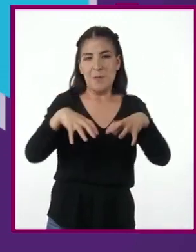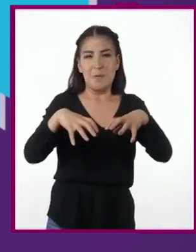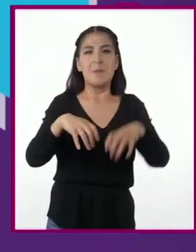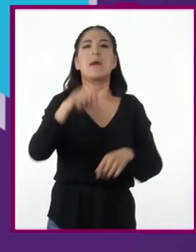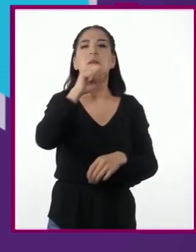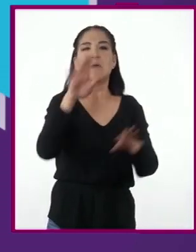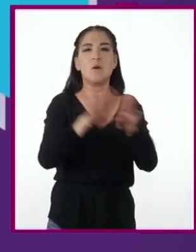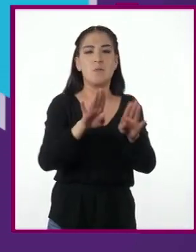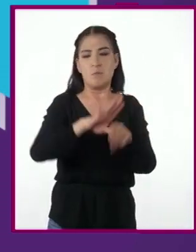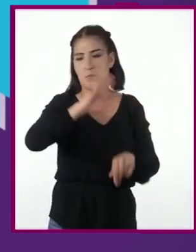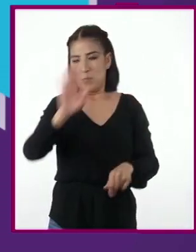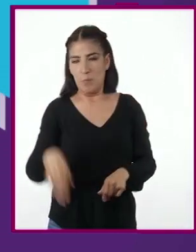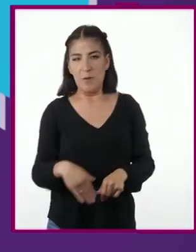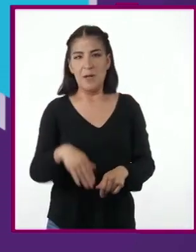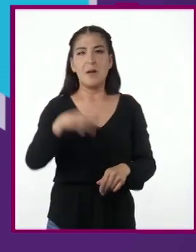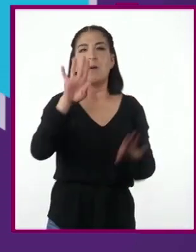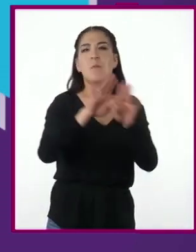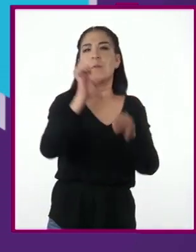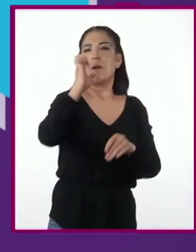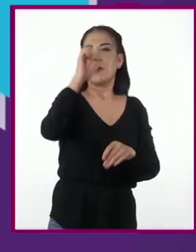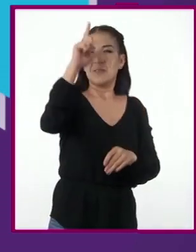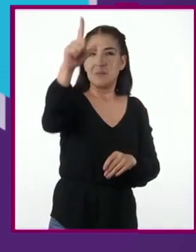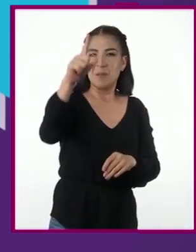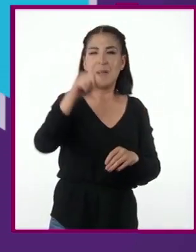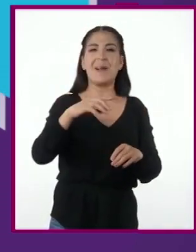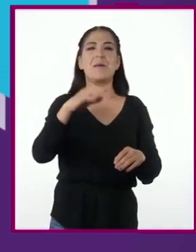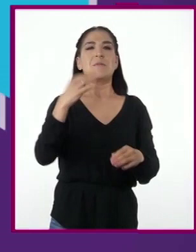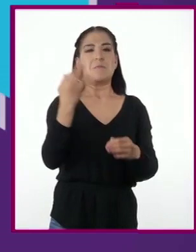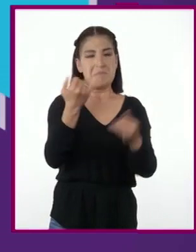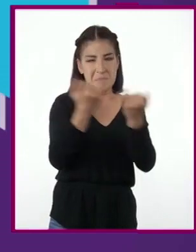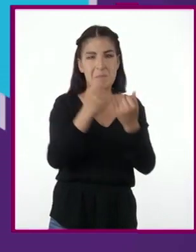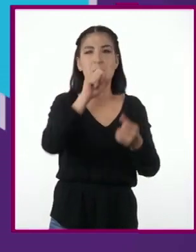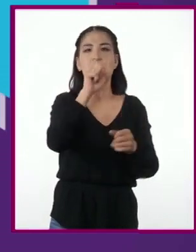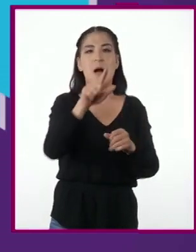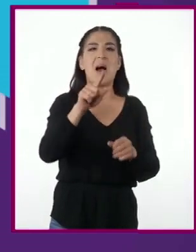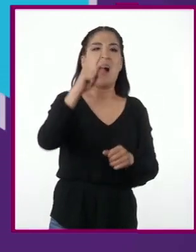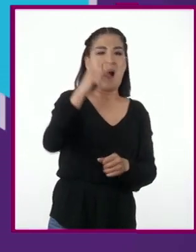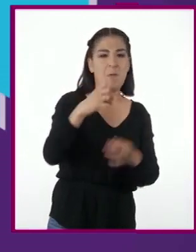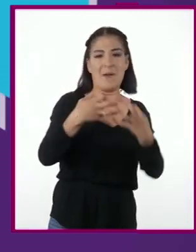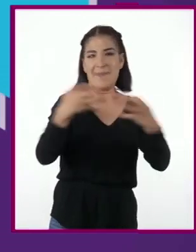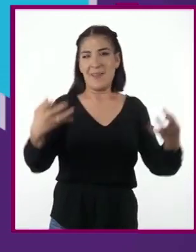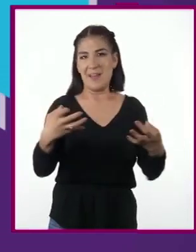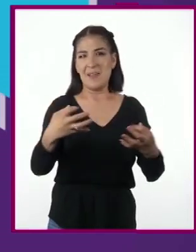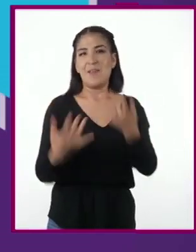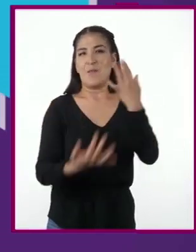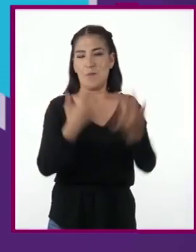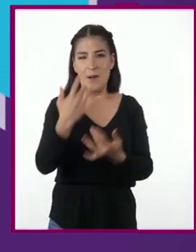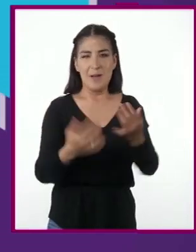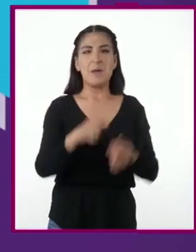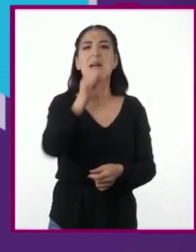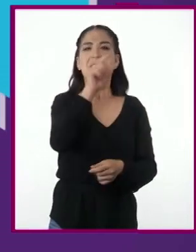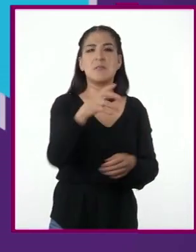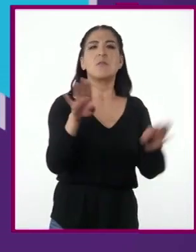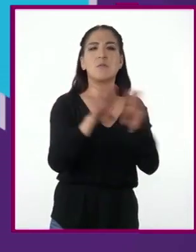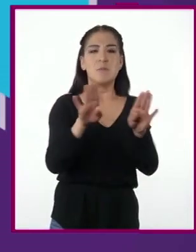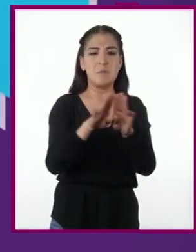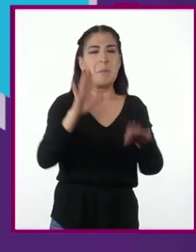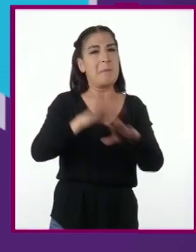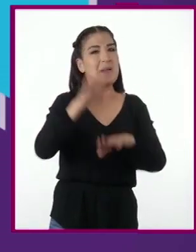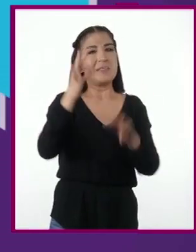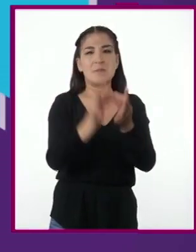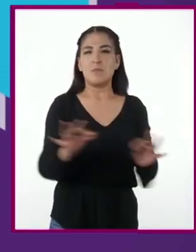poderes espirituales, el mal, los elementos. Este autor da gran importancia a la